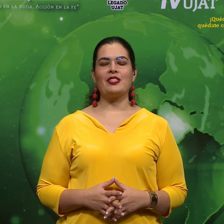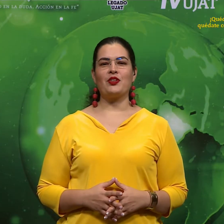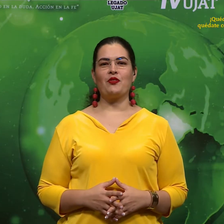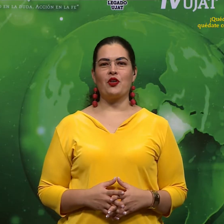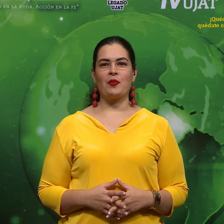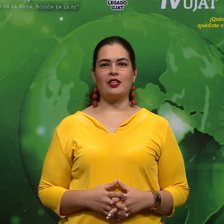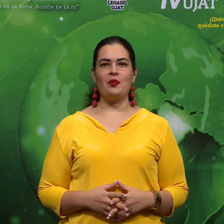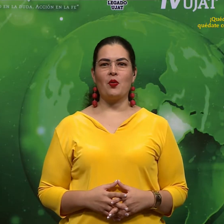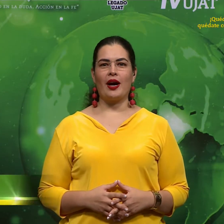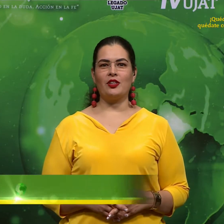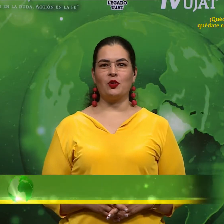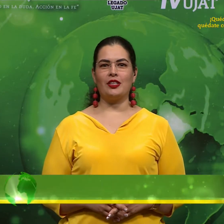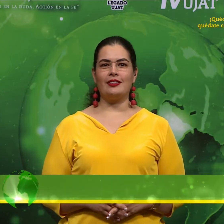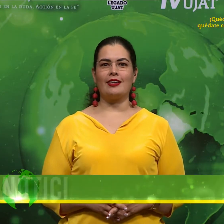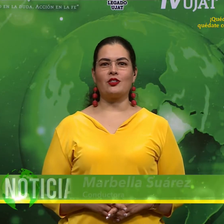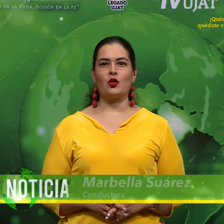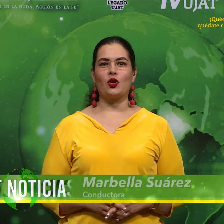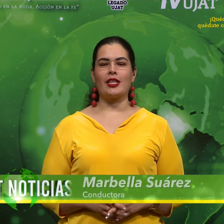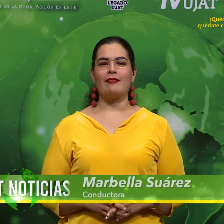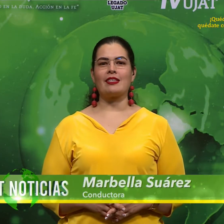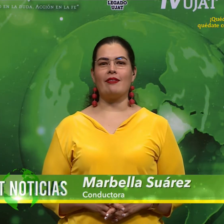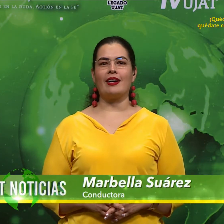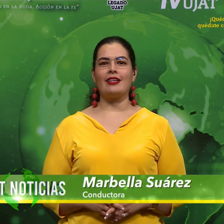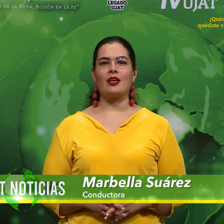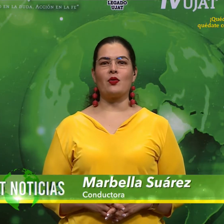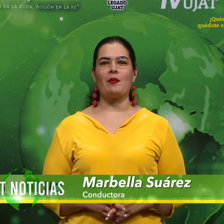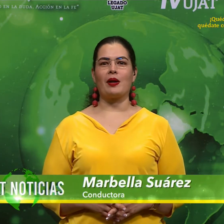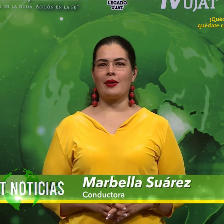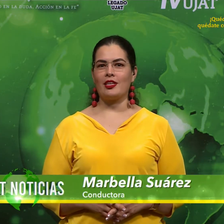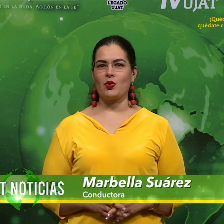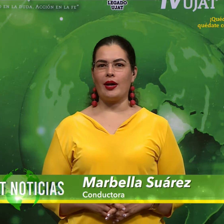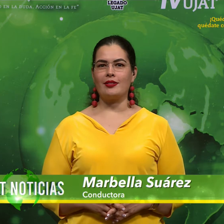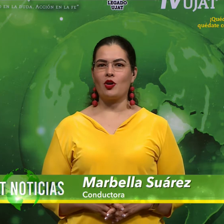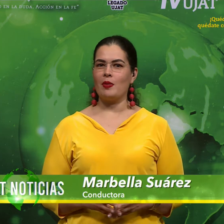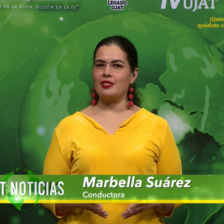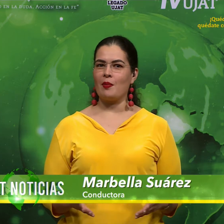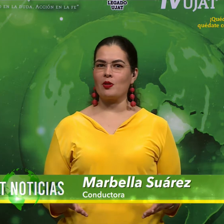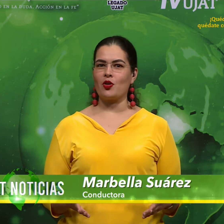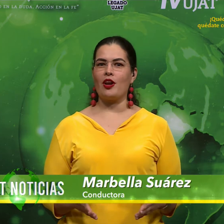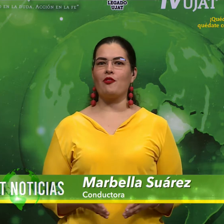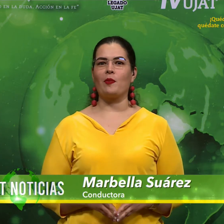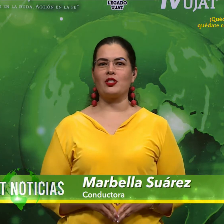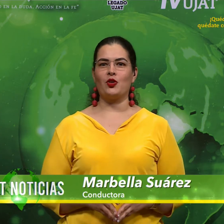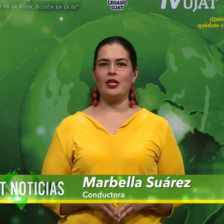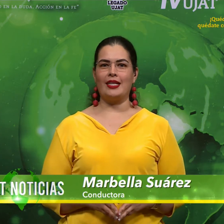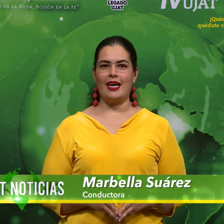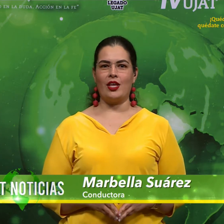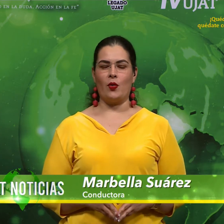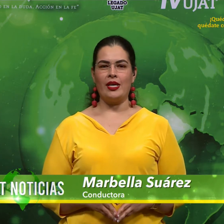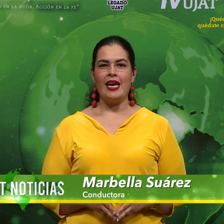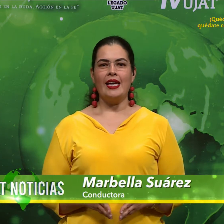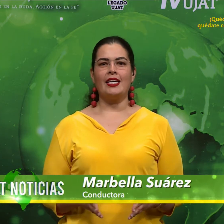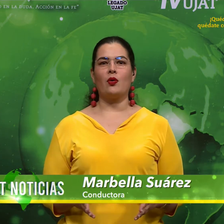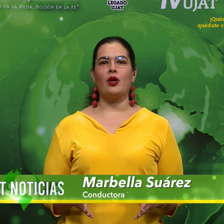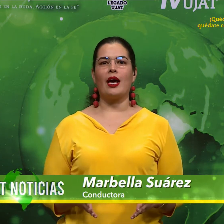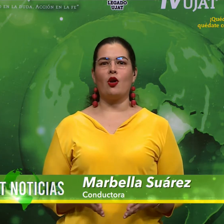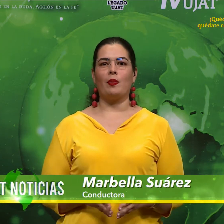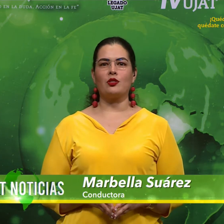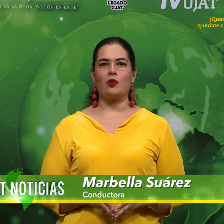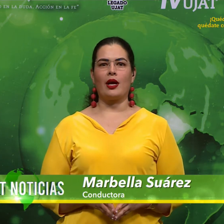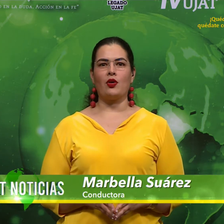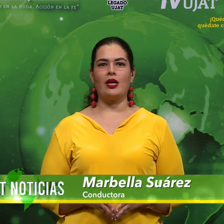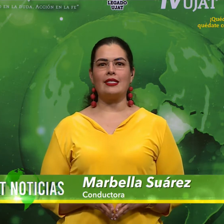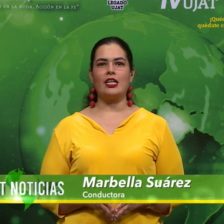Bienvenido a este espacio informativo UJAT Noticias, todo lo que debes saber. Les saluda Marbella Suárez. Comenzamos con la información del día de hoy.